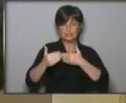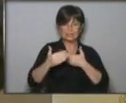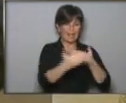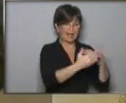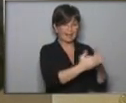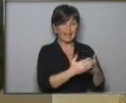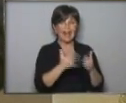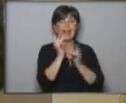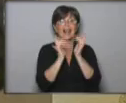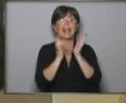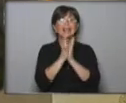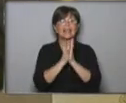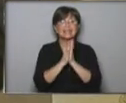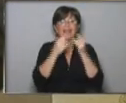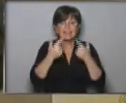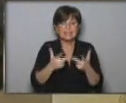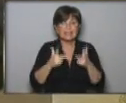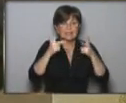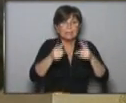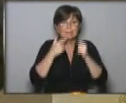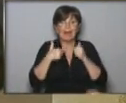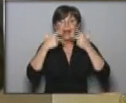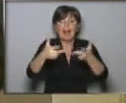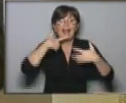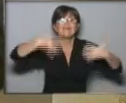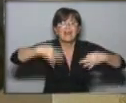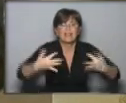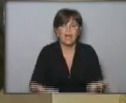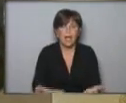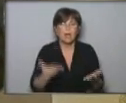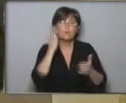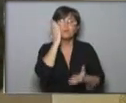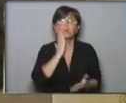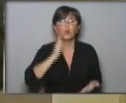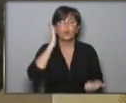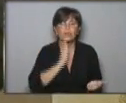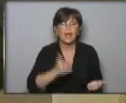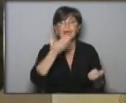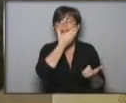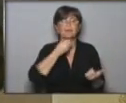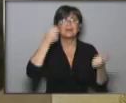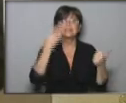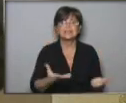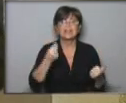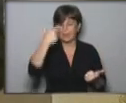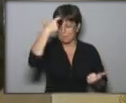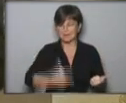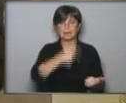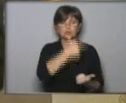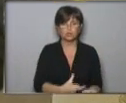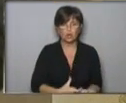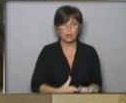la Iglesia existe para comunicar precisamente eso, la verdad, la bondad y la belleza en